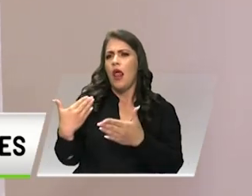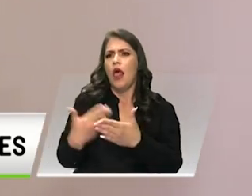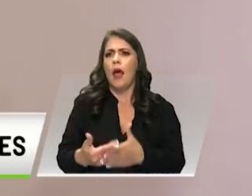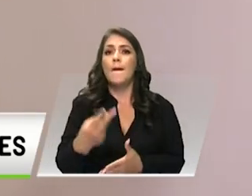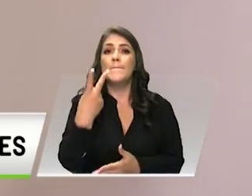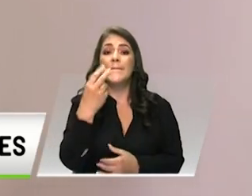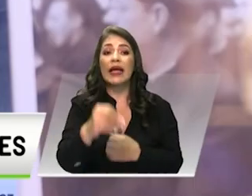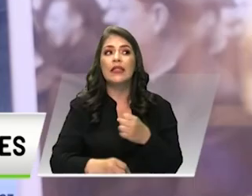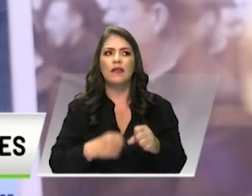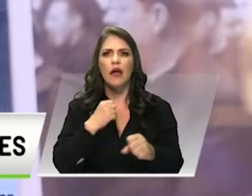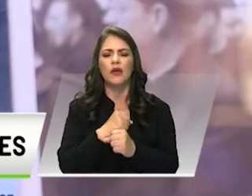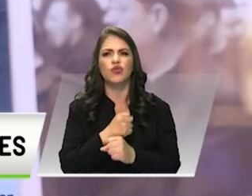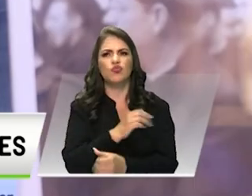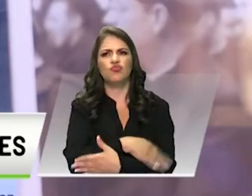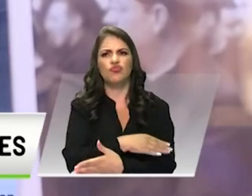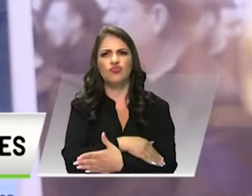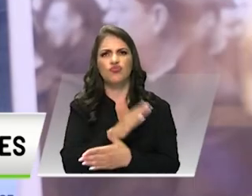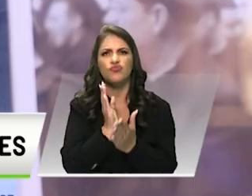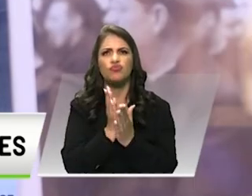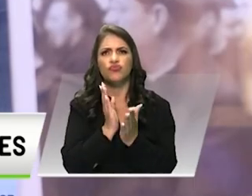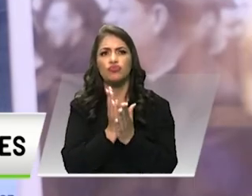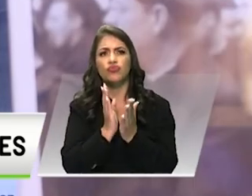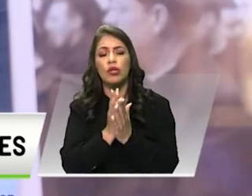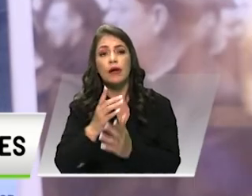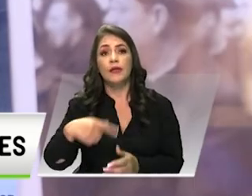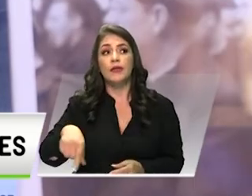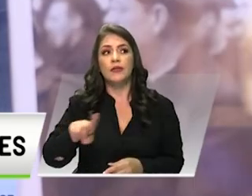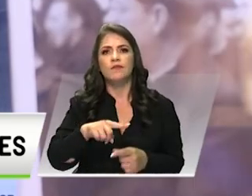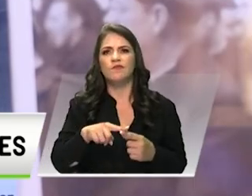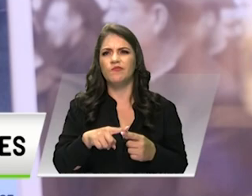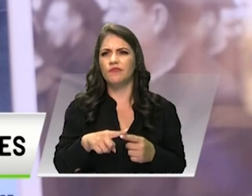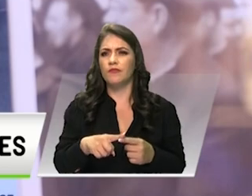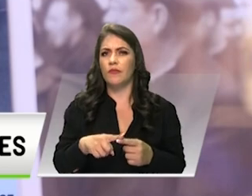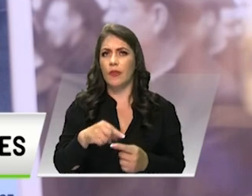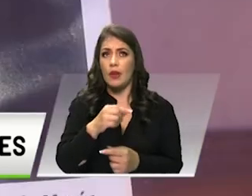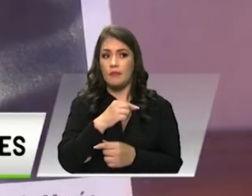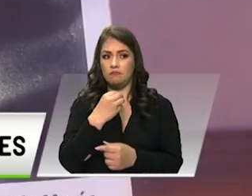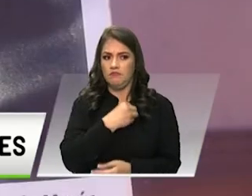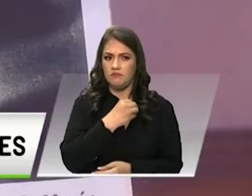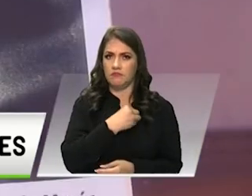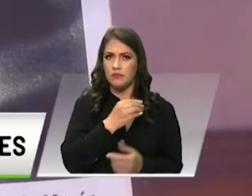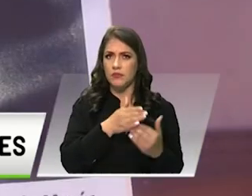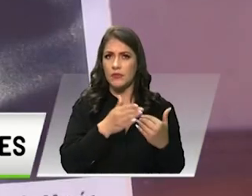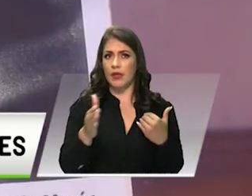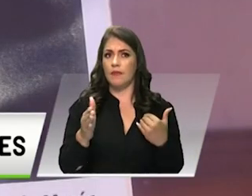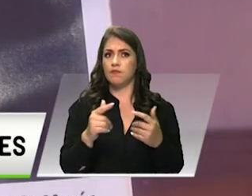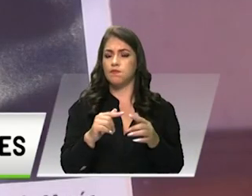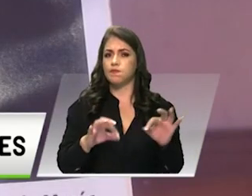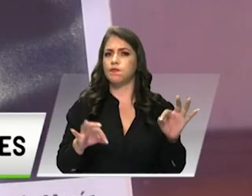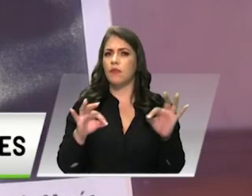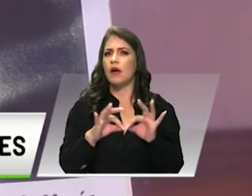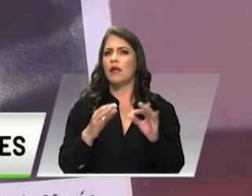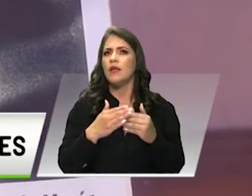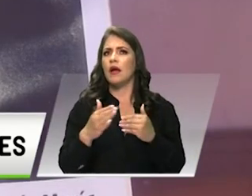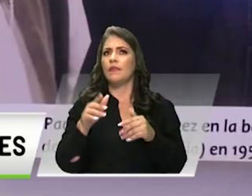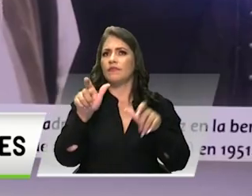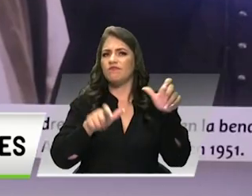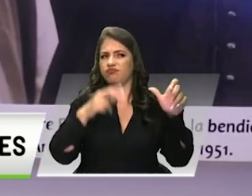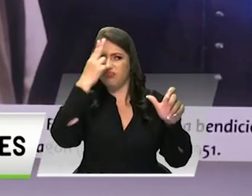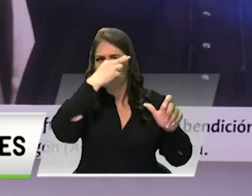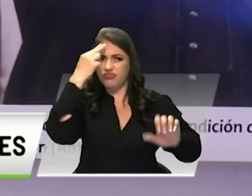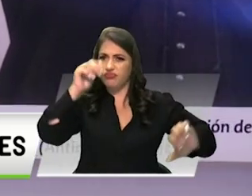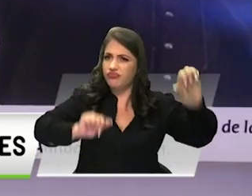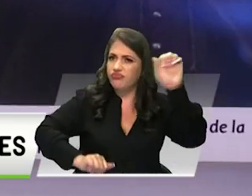en el Vaticano, desde los estamentos religiosos se exalta el papel que asumió el alto jerarca en defensa de la Iglesia Católica y